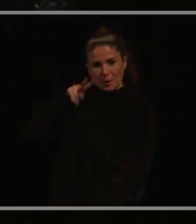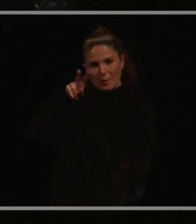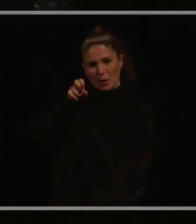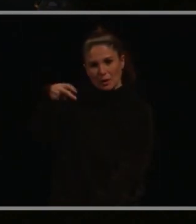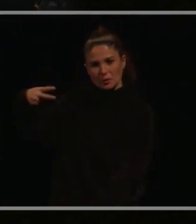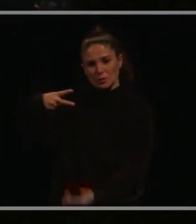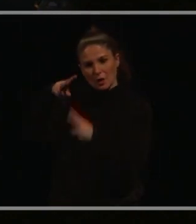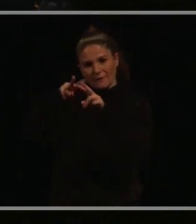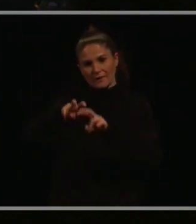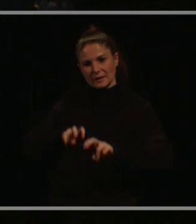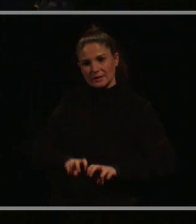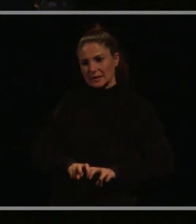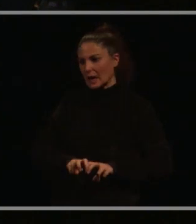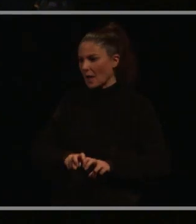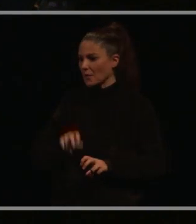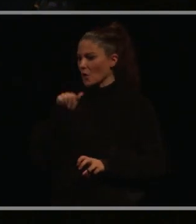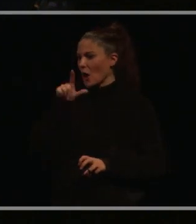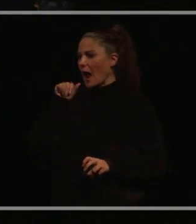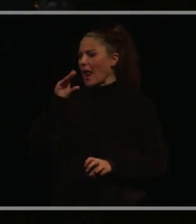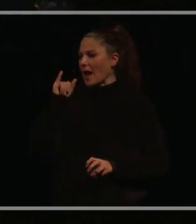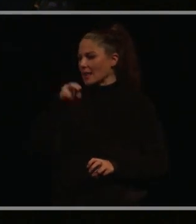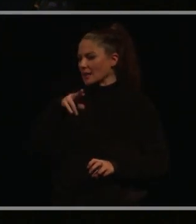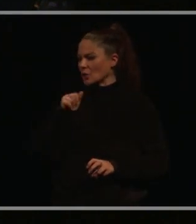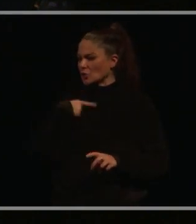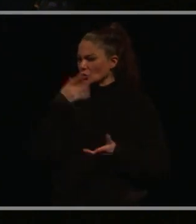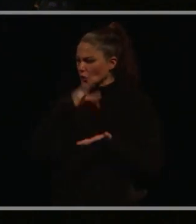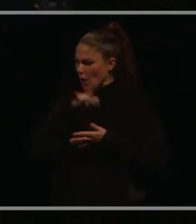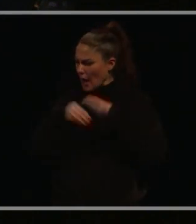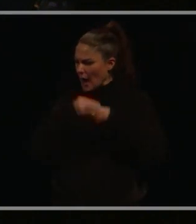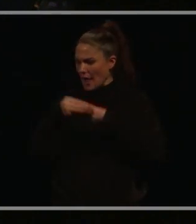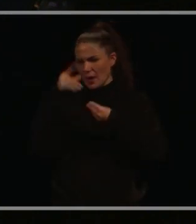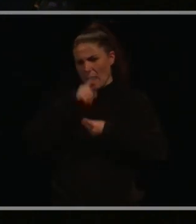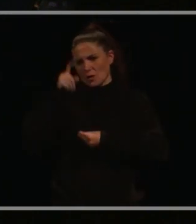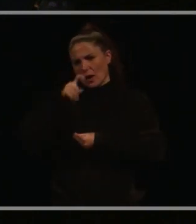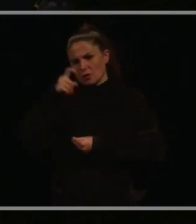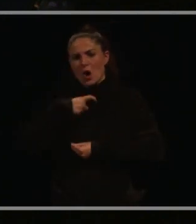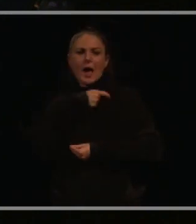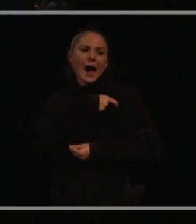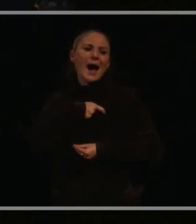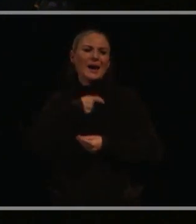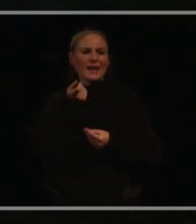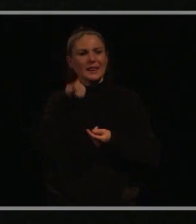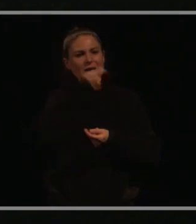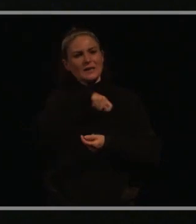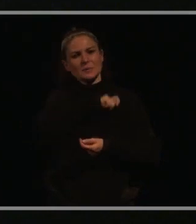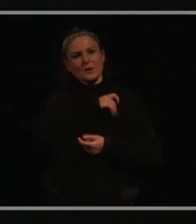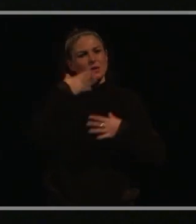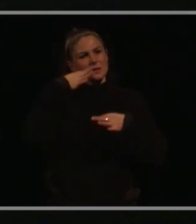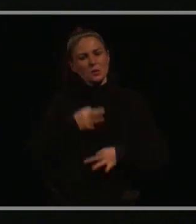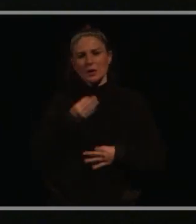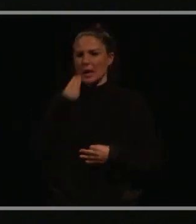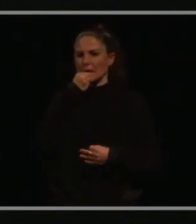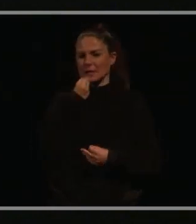resultados del estudio Aladino, que hace cada ciertos años la Agencia Española de Seguridad Alimentaria y